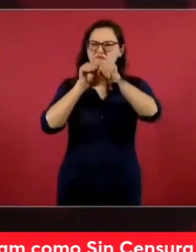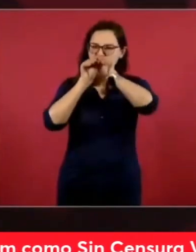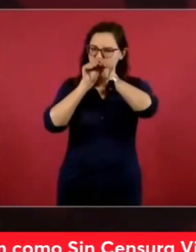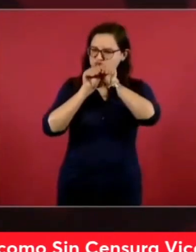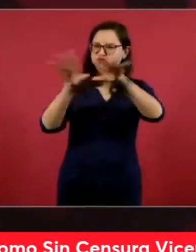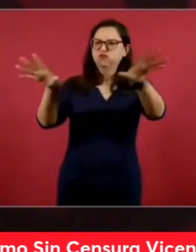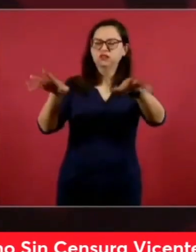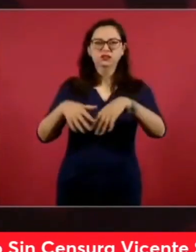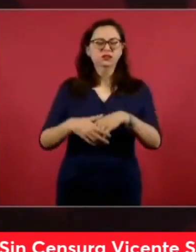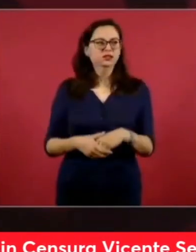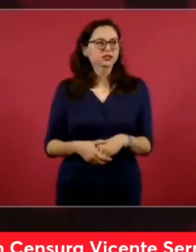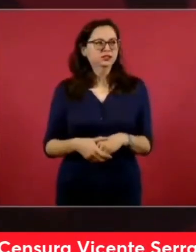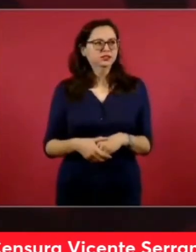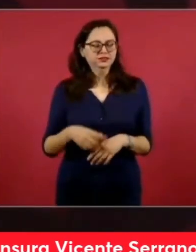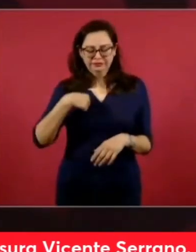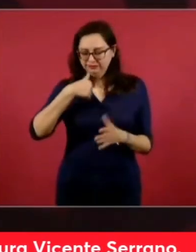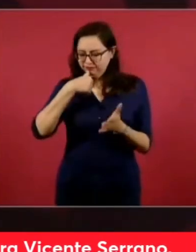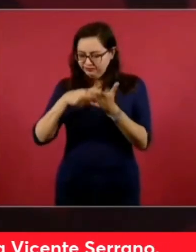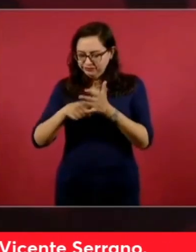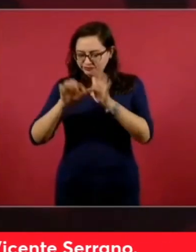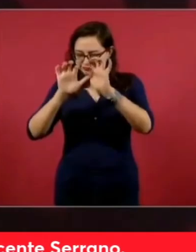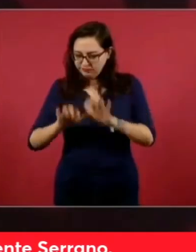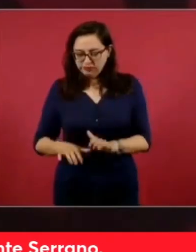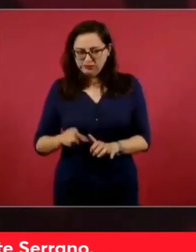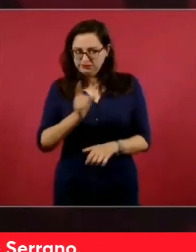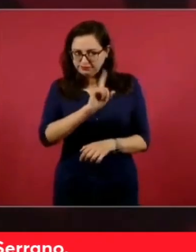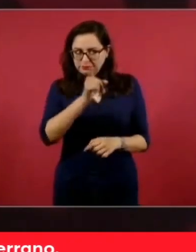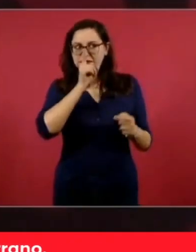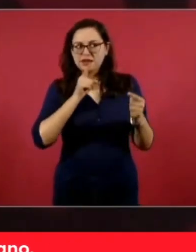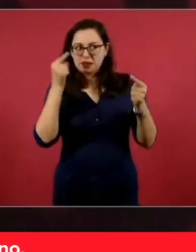Y hay una ventaja en el manejo de las redes